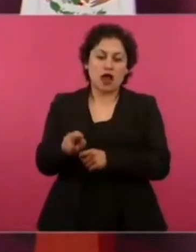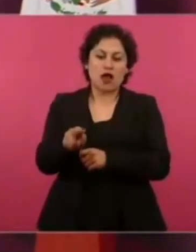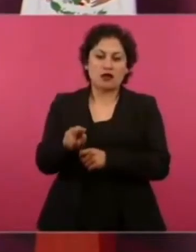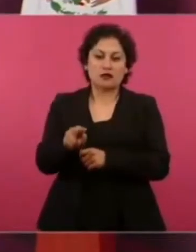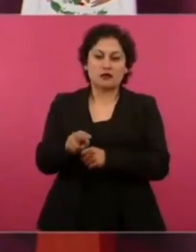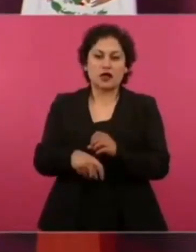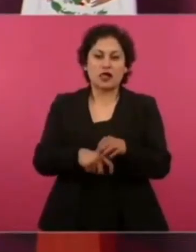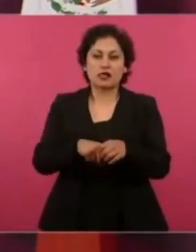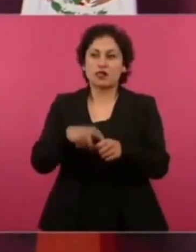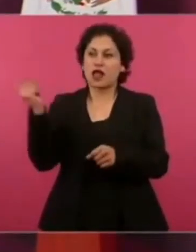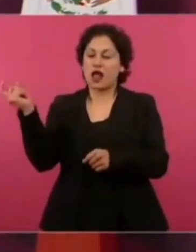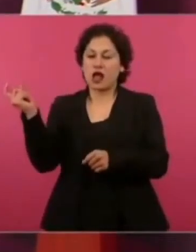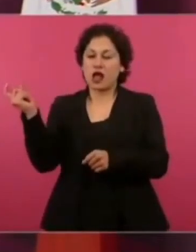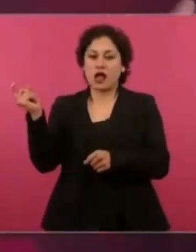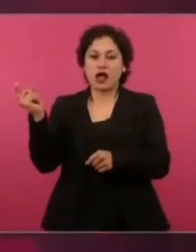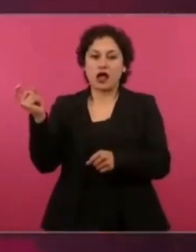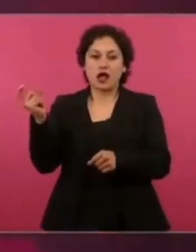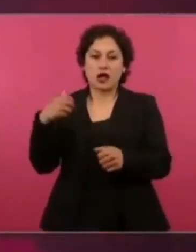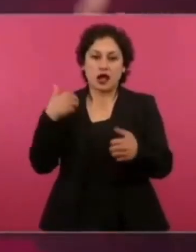Él mismo diciendo,